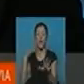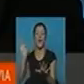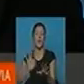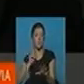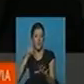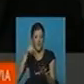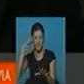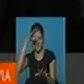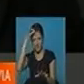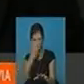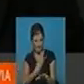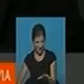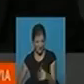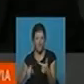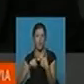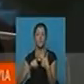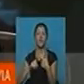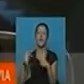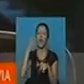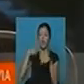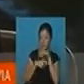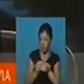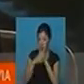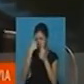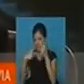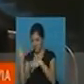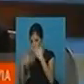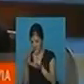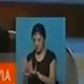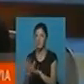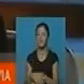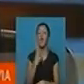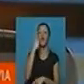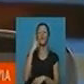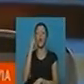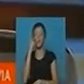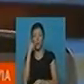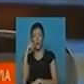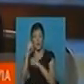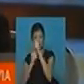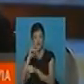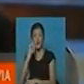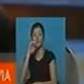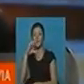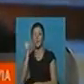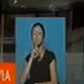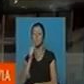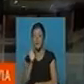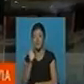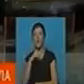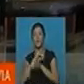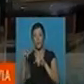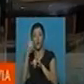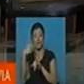del presidente Evo Morales, con la corrupción en el gobierno. Es decir, apareció una empresaria, Gabriela Zapata, diciendo que había tenido un